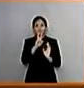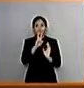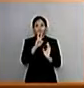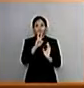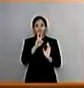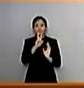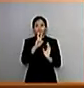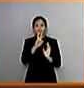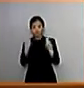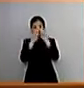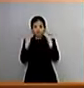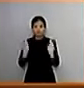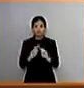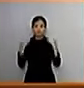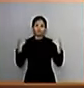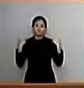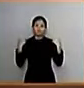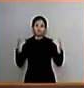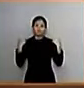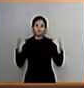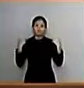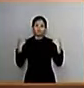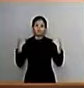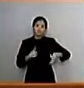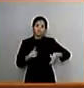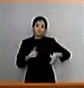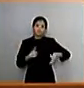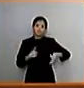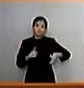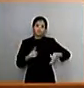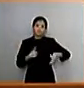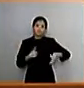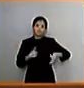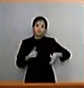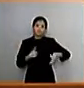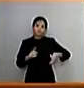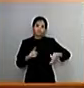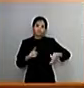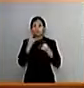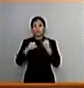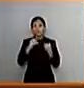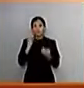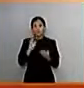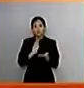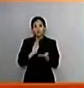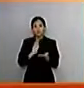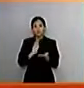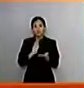62. En el cuadro del cuerpo lo podemos encontrar en el muslo derecho. Suerte, jugador, si usted invirtió para más uno.